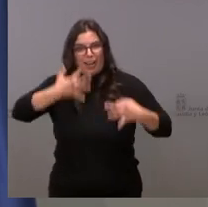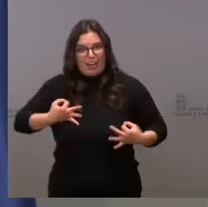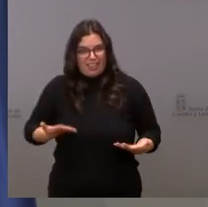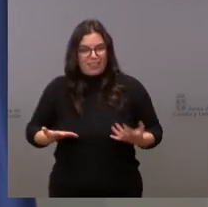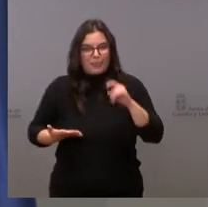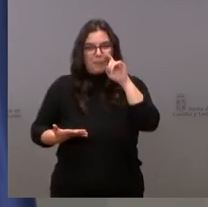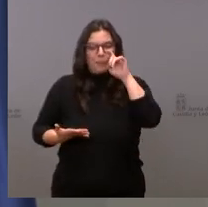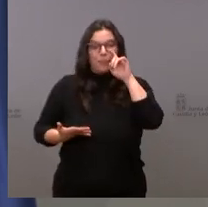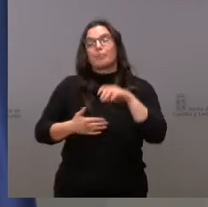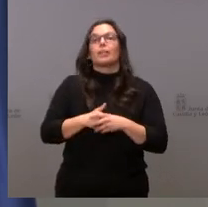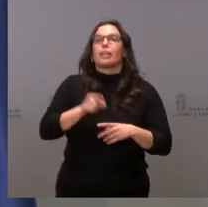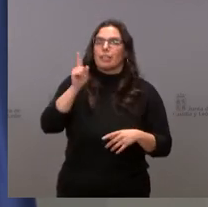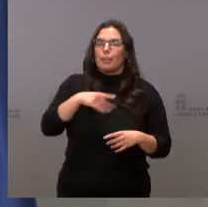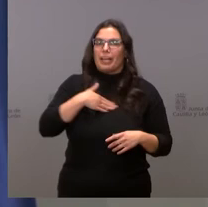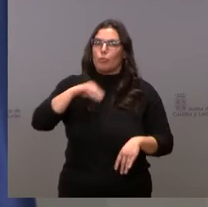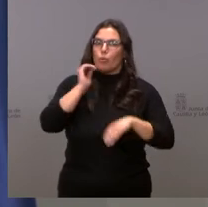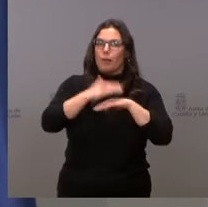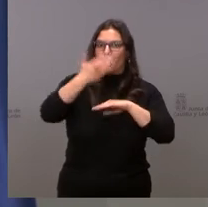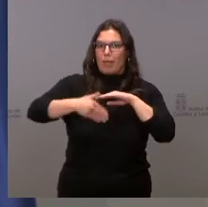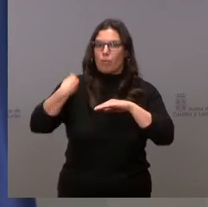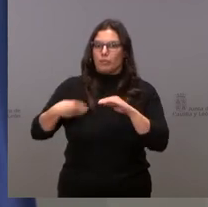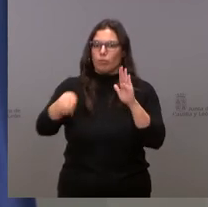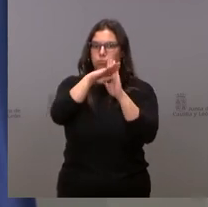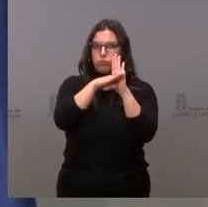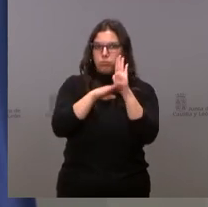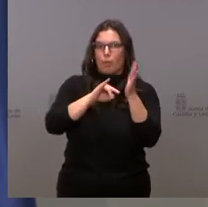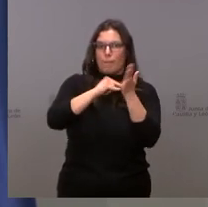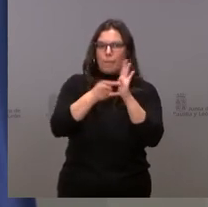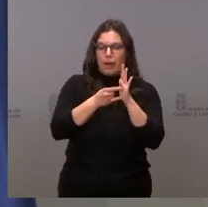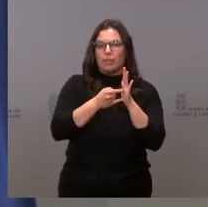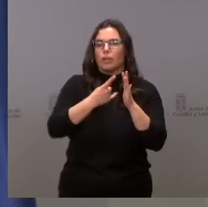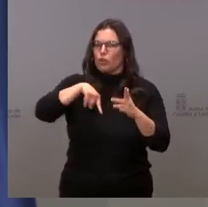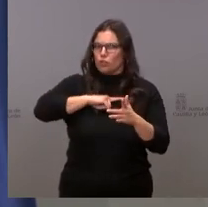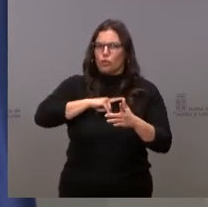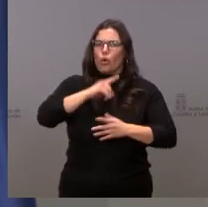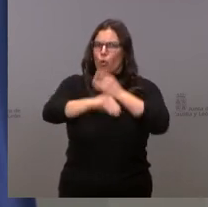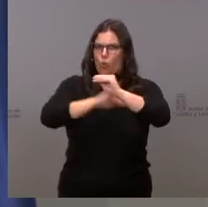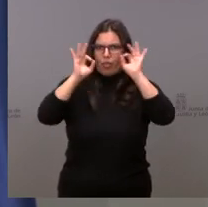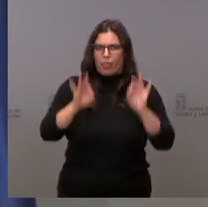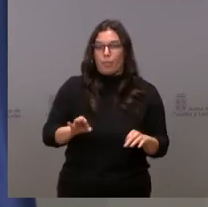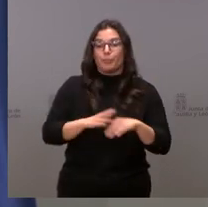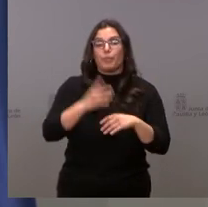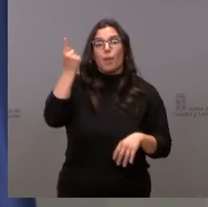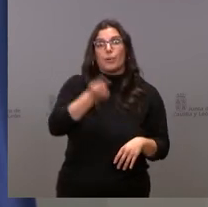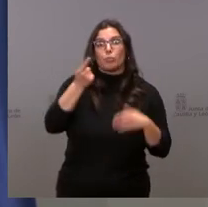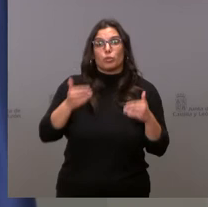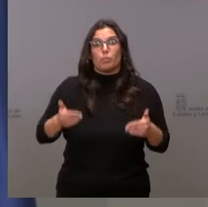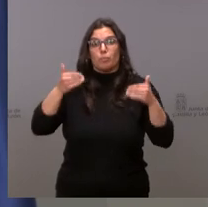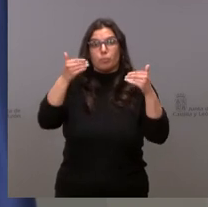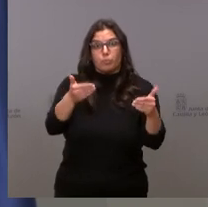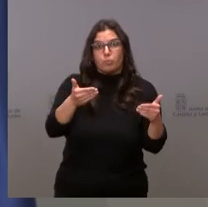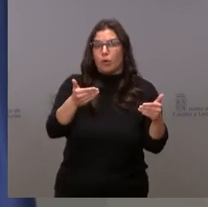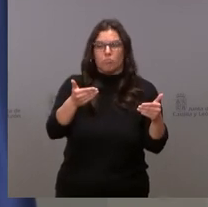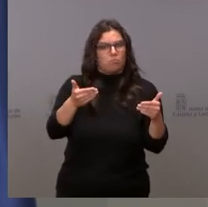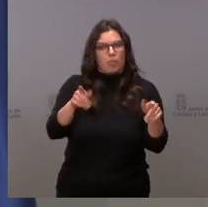ejecutarla también en los plazos previstos en ese plan y no quepa duda que así lo vamos a hacer la prórroga presupuestaria no disminuye nuestro